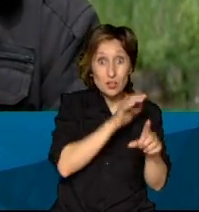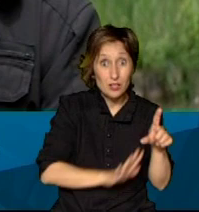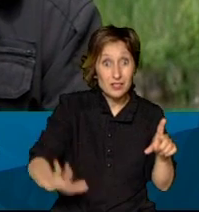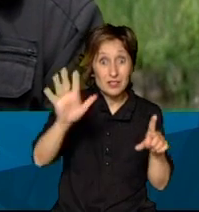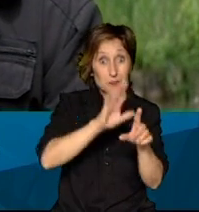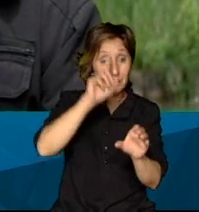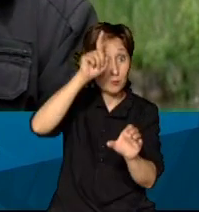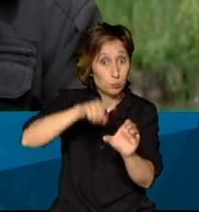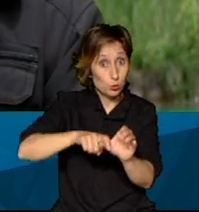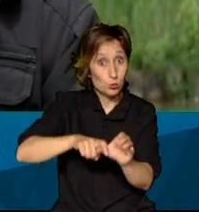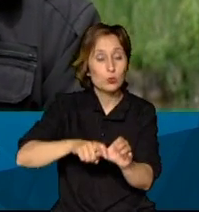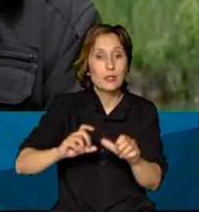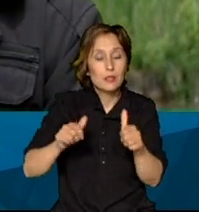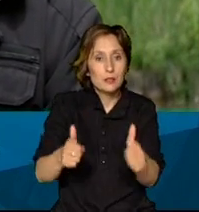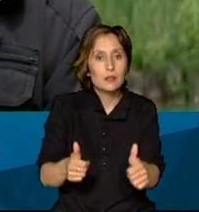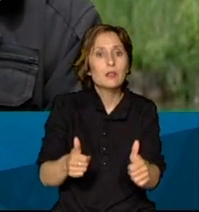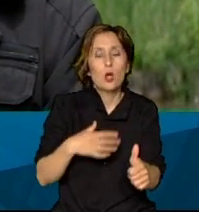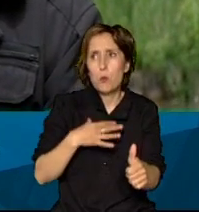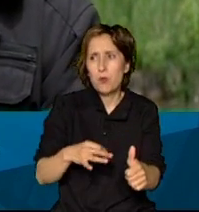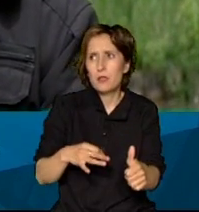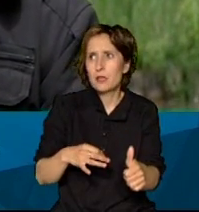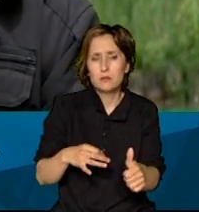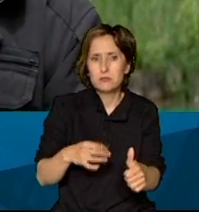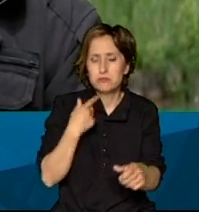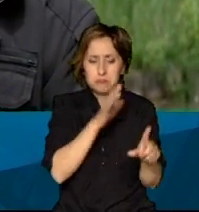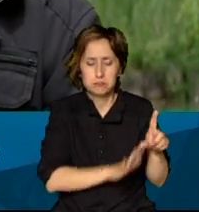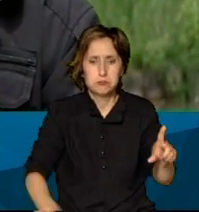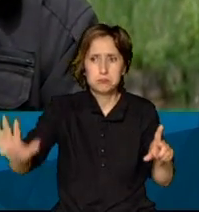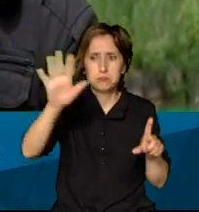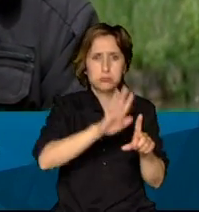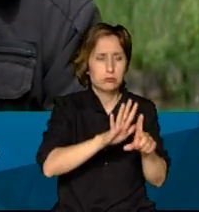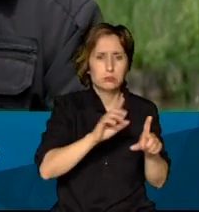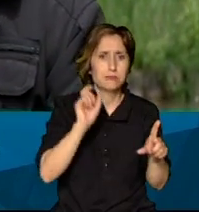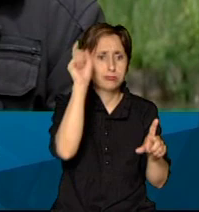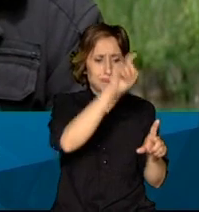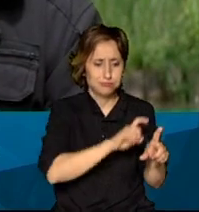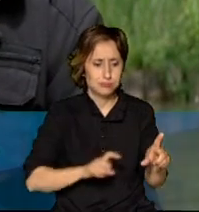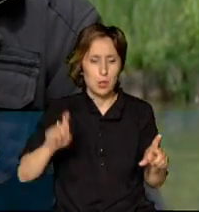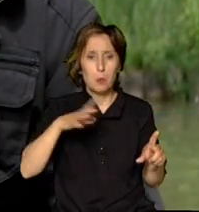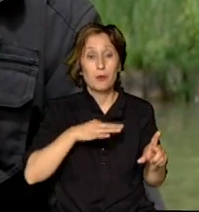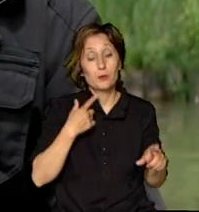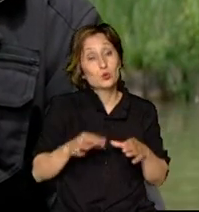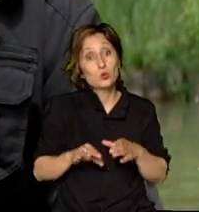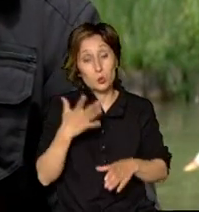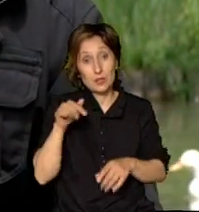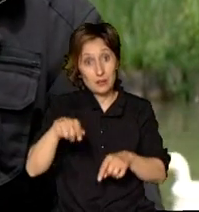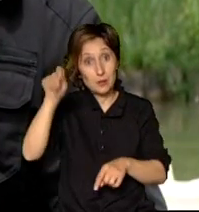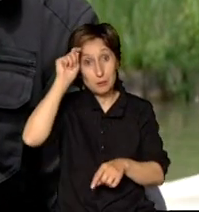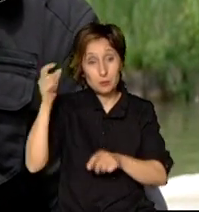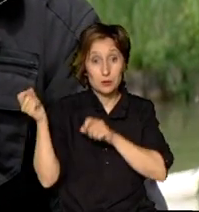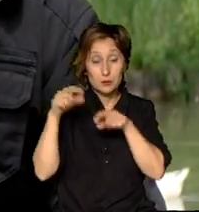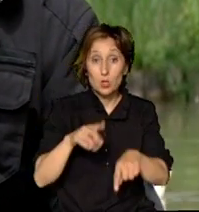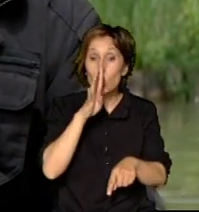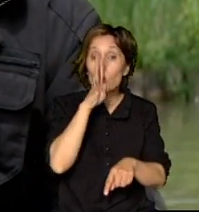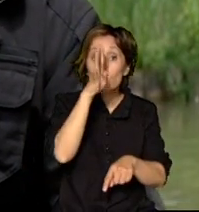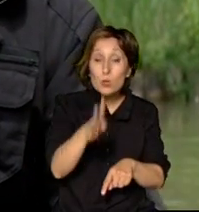pues en realidad podía haber ido destinado casi a cualquier parte, ¿no?, del Estado, pero bueno, tuve la suerte de venir aquí a Pamplona, estuve 4